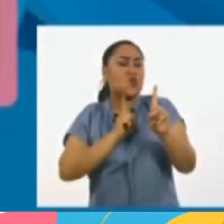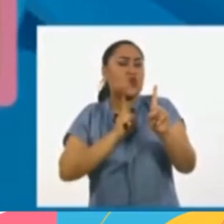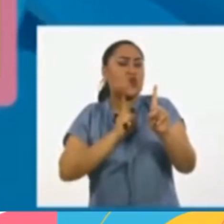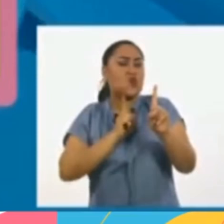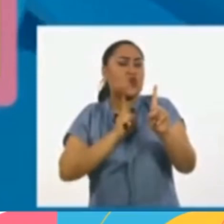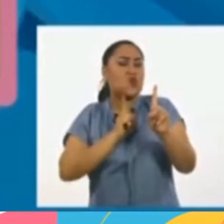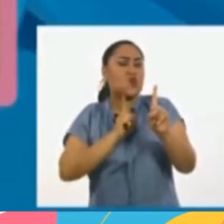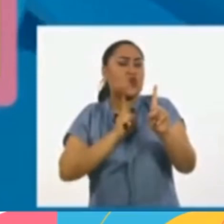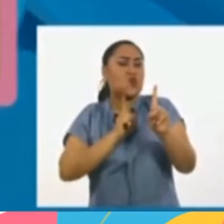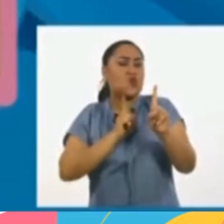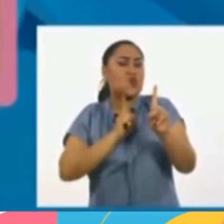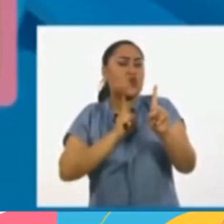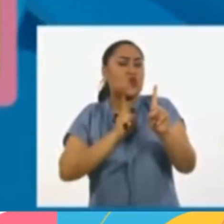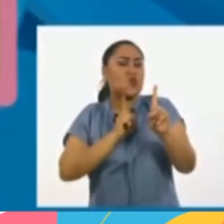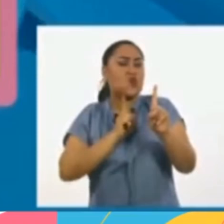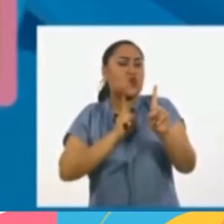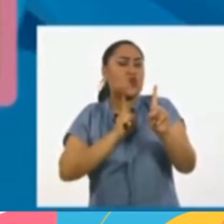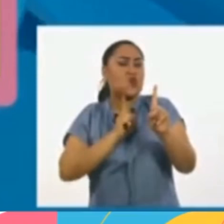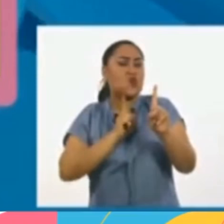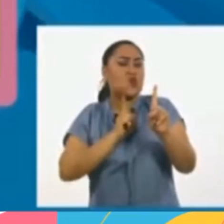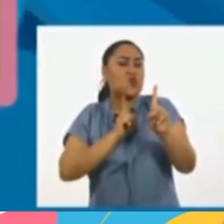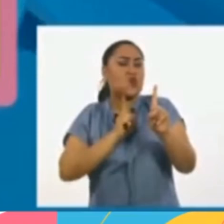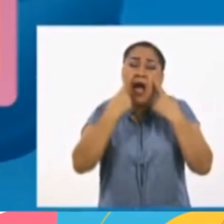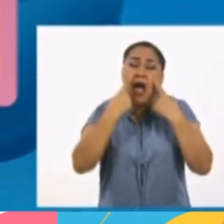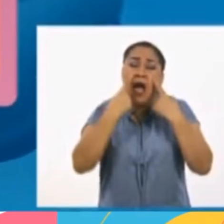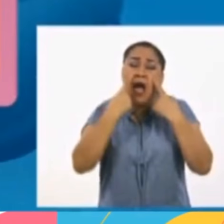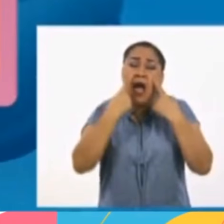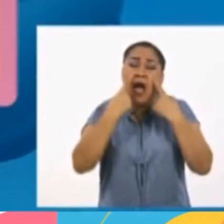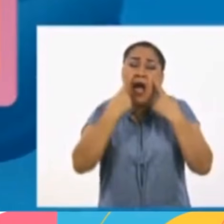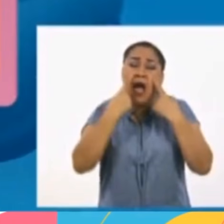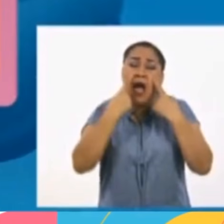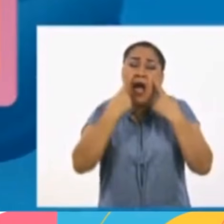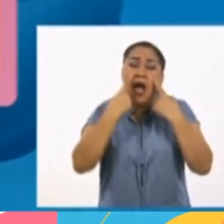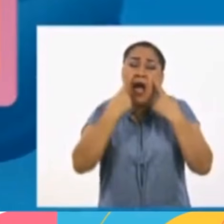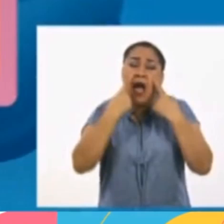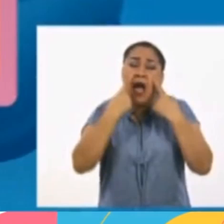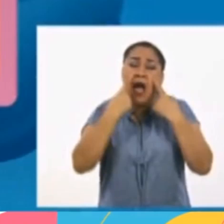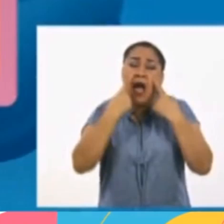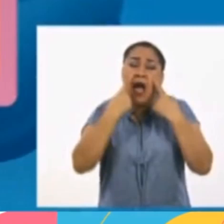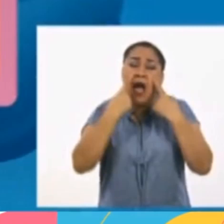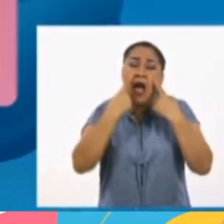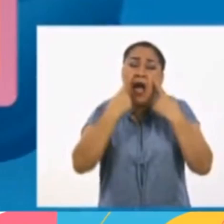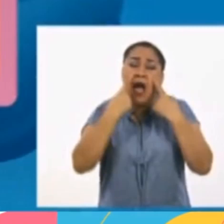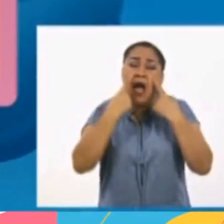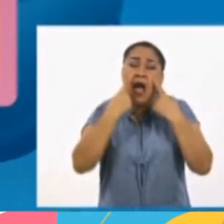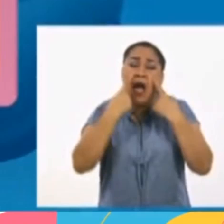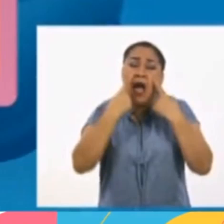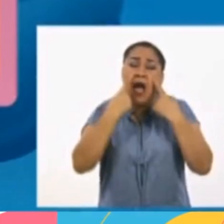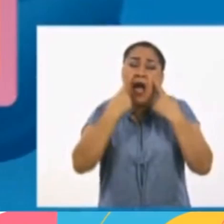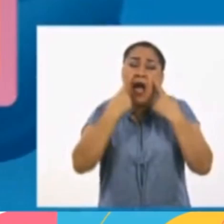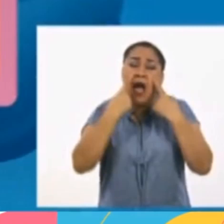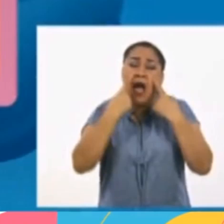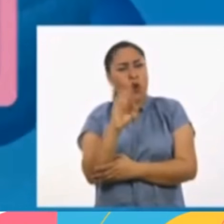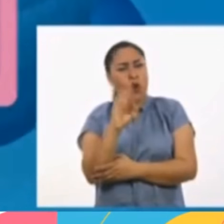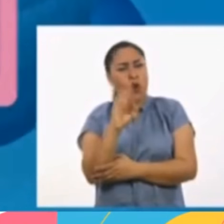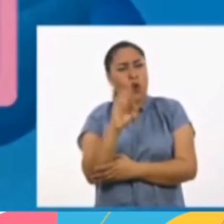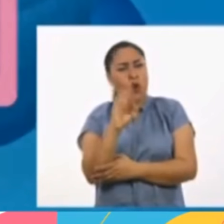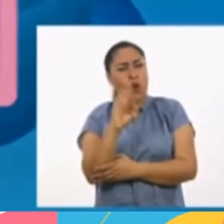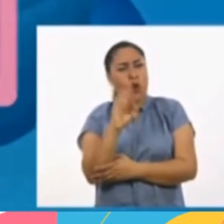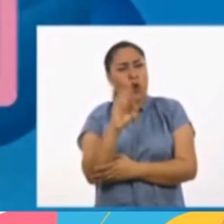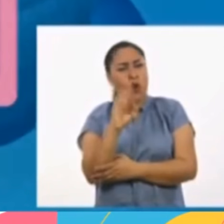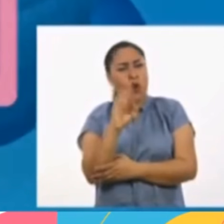hombre y una mujer esto está cambiando y esas etiquetas van cambiando todos tenemos derecho a divertirnos y hacer lo que más nos guste